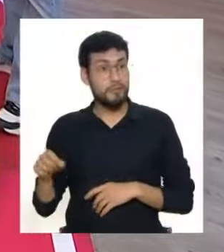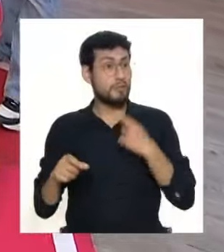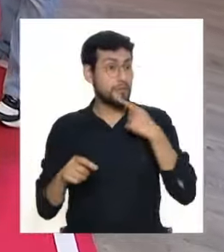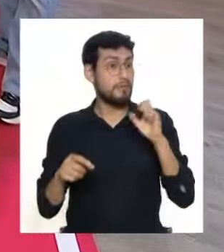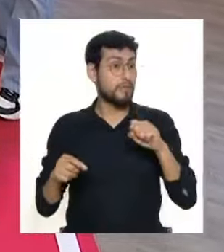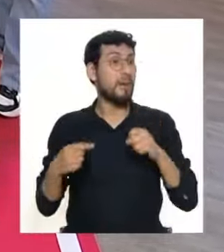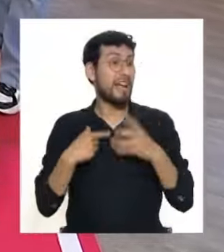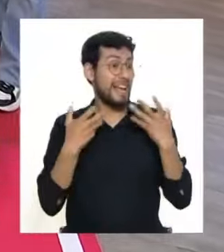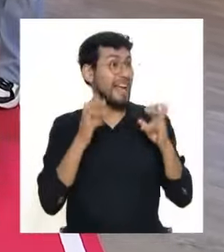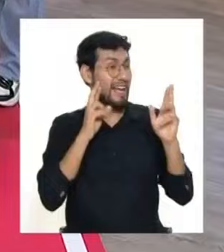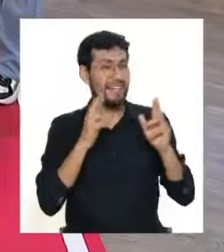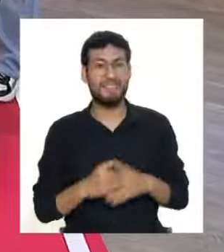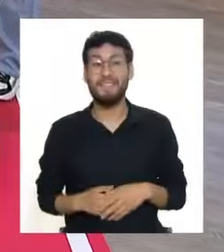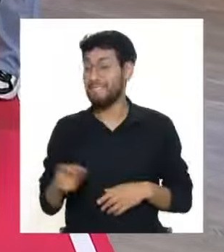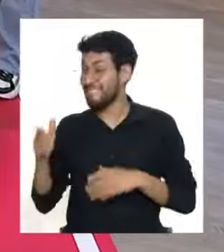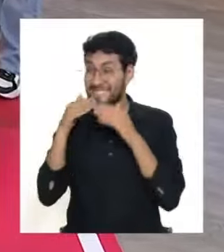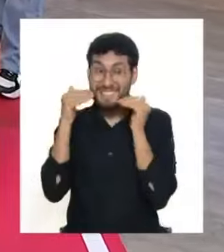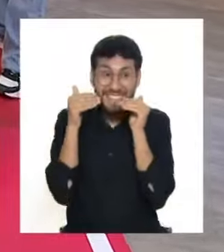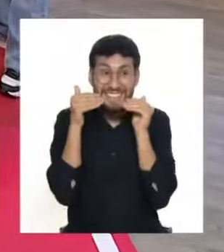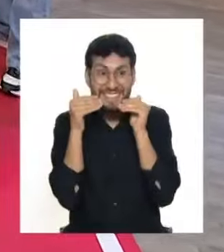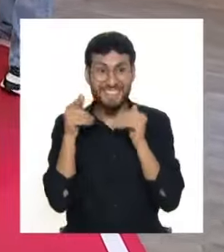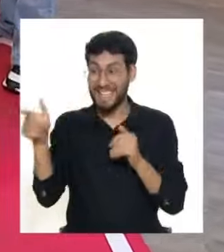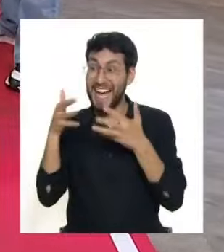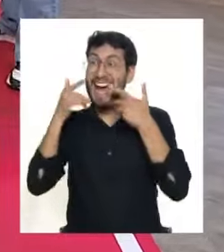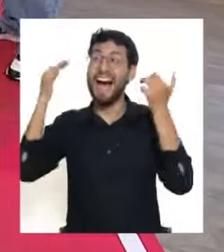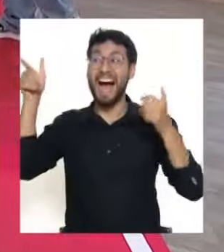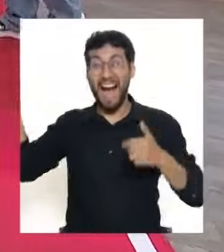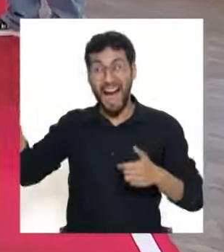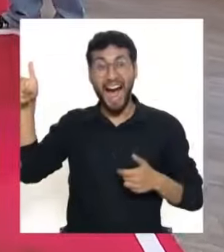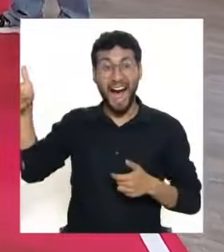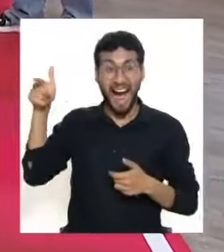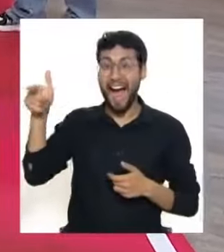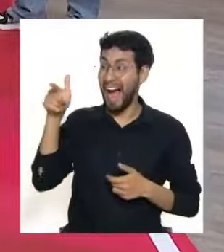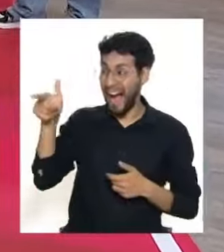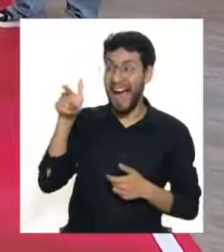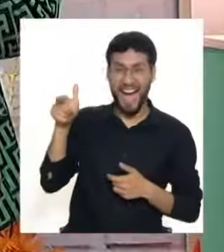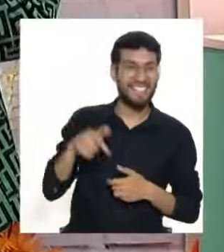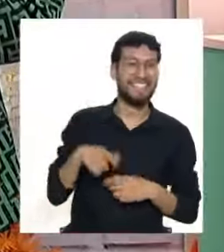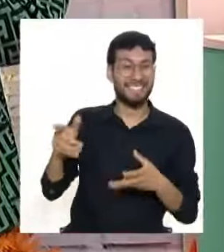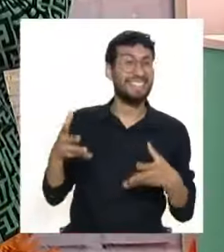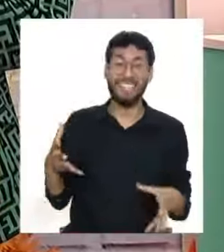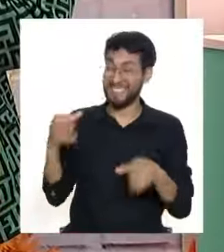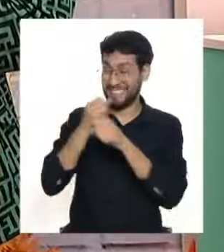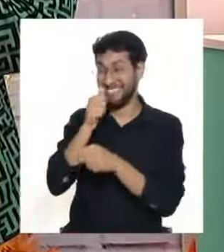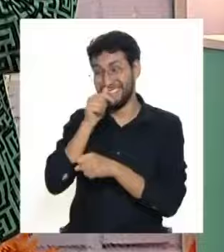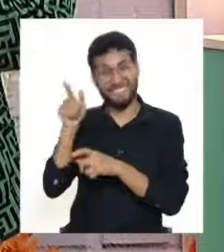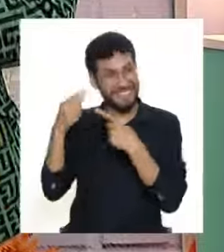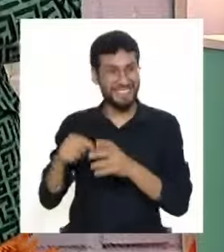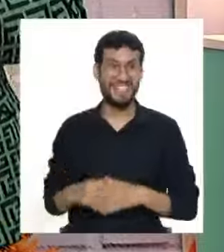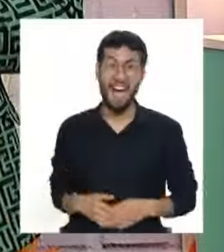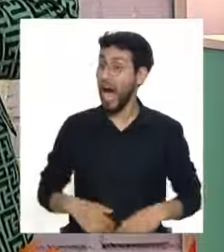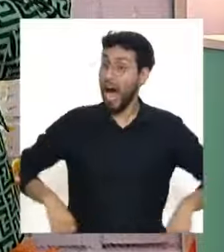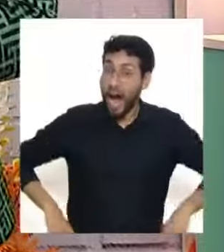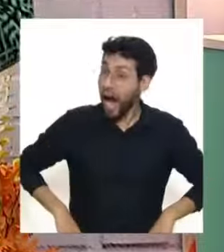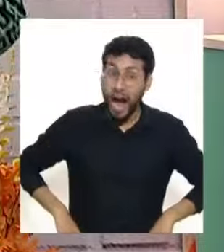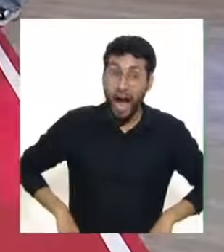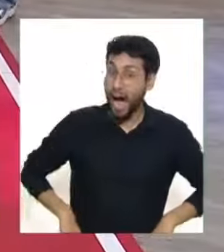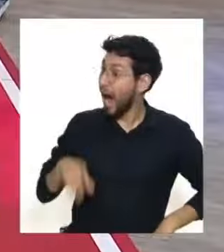no, pero sí. Me gustaría ir. Oye, pero esa sonrisa de felicidad. Lo que pasa en San Juan, se queda en San Juan. ¡Qué cosa! ¡Eso!